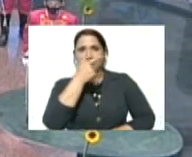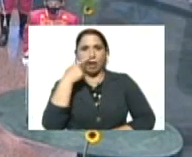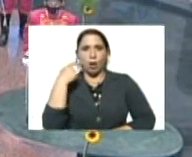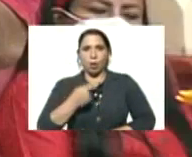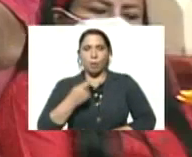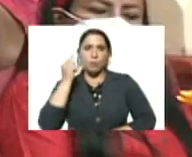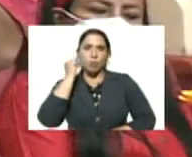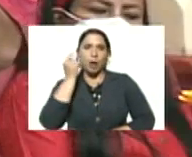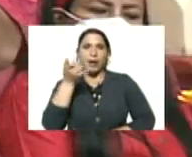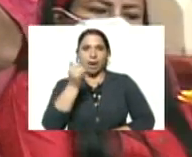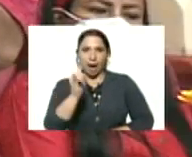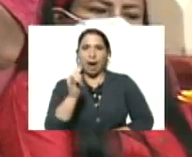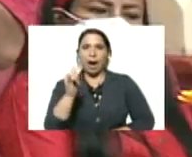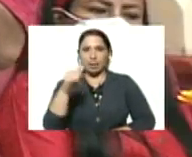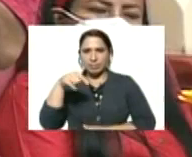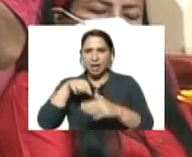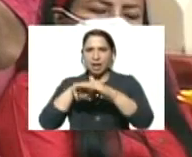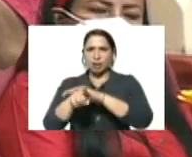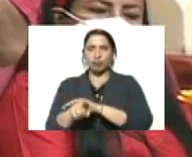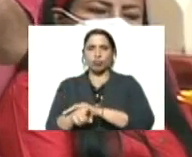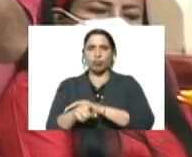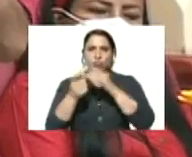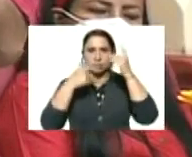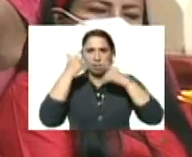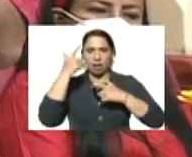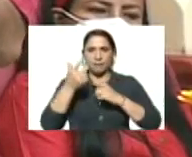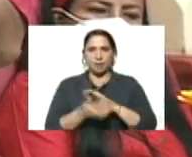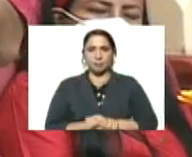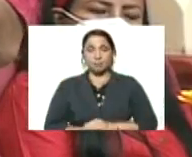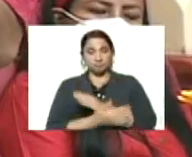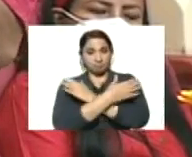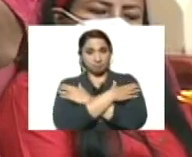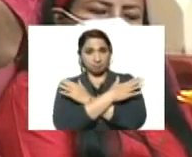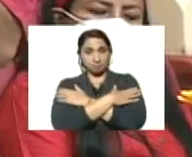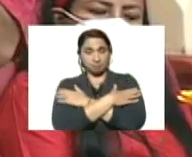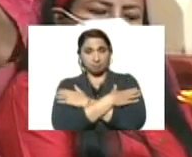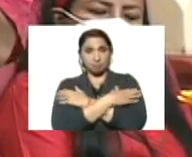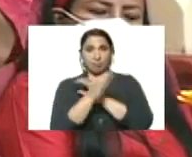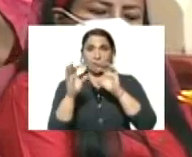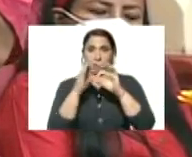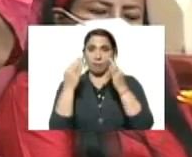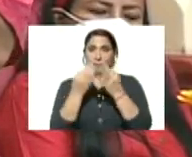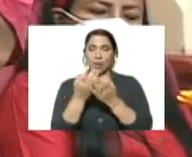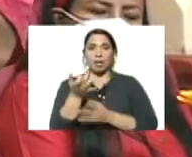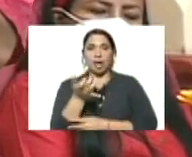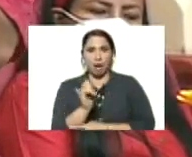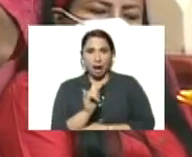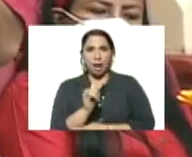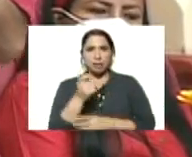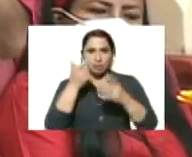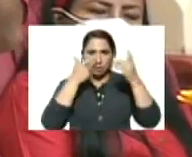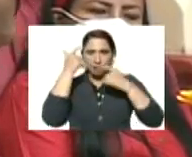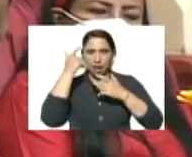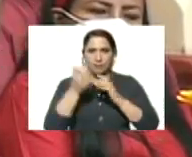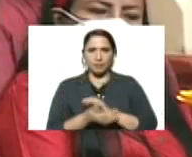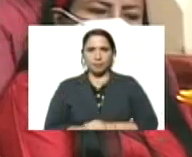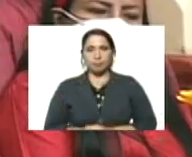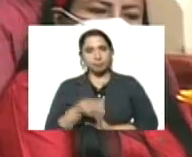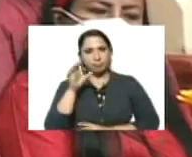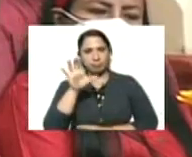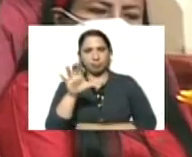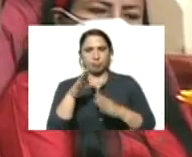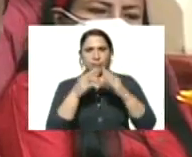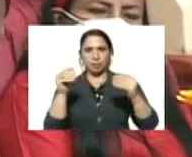de una mujer, ahí está Hugo Chávez. En el abrazo que uno se da en familia, ahí está el comandante Hugo Chávez. En la patria